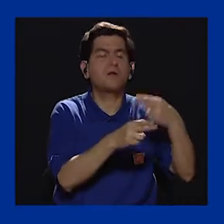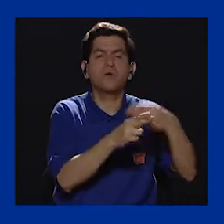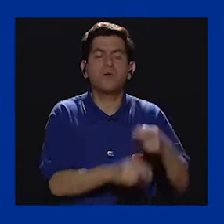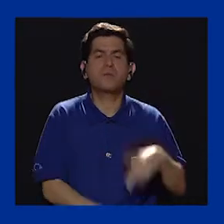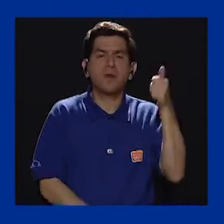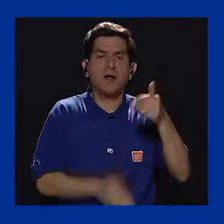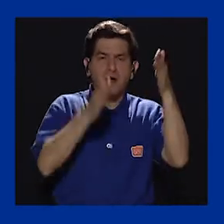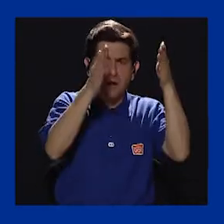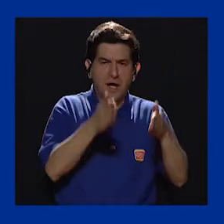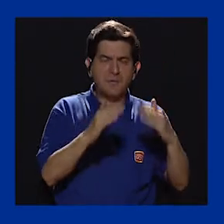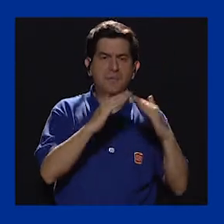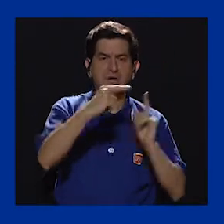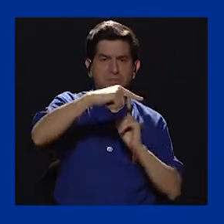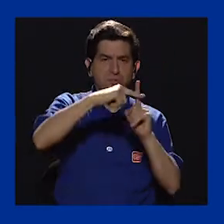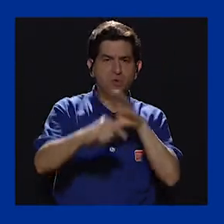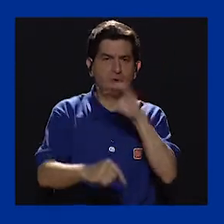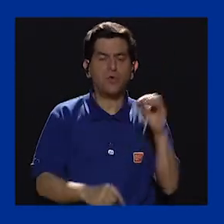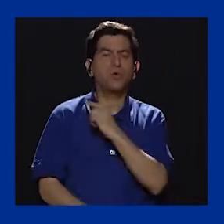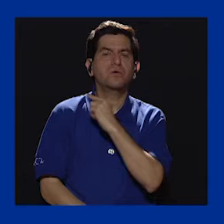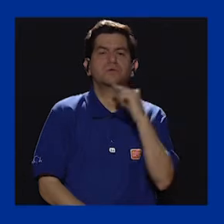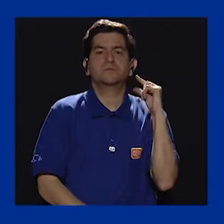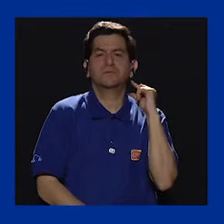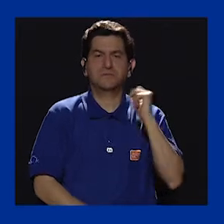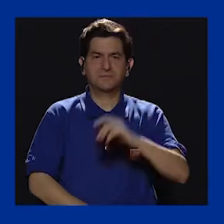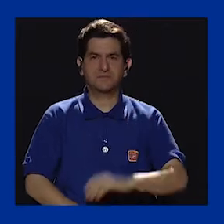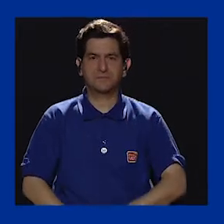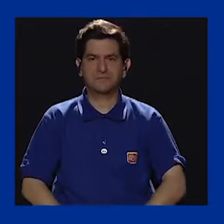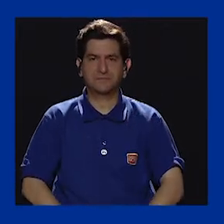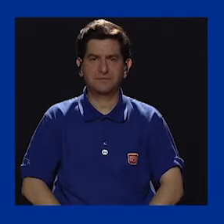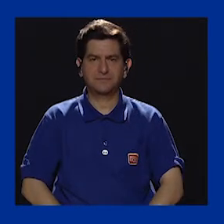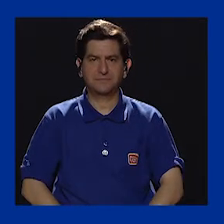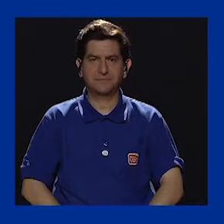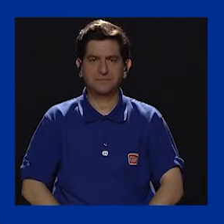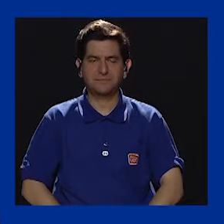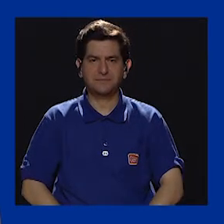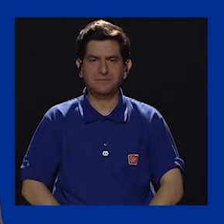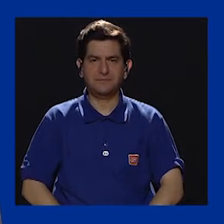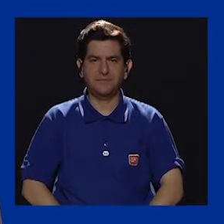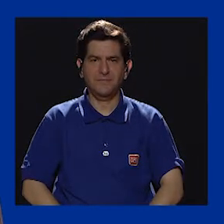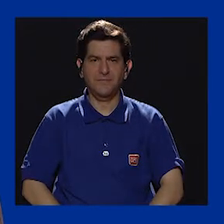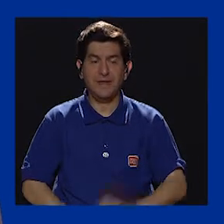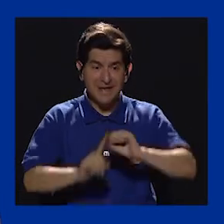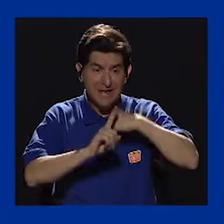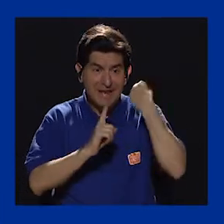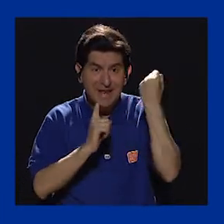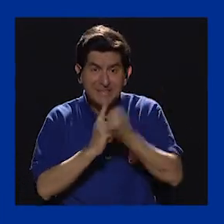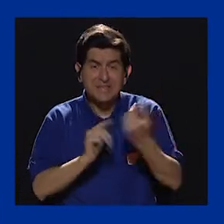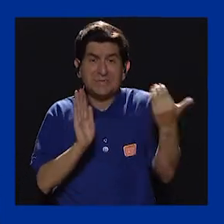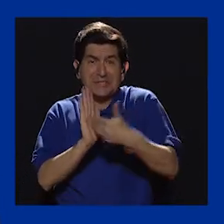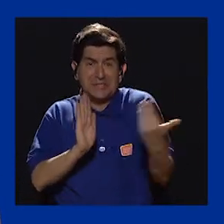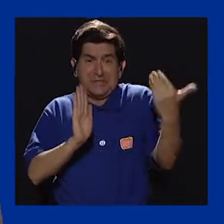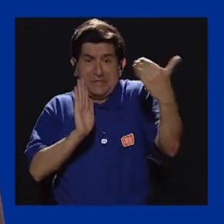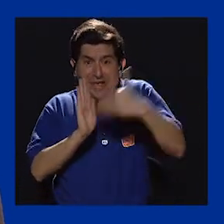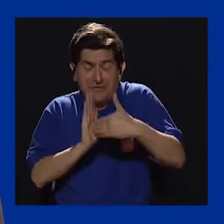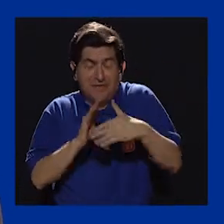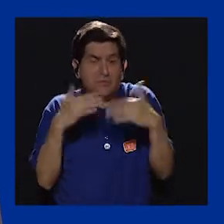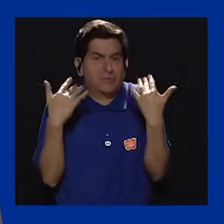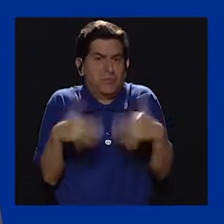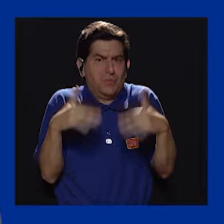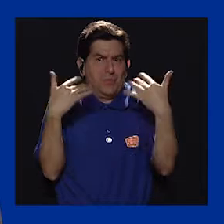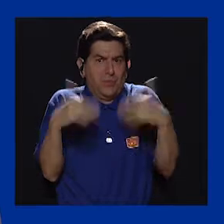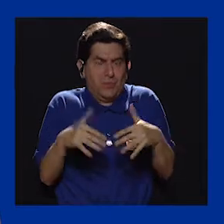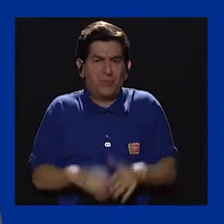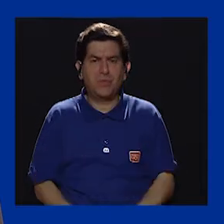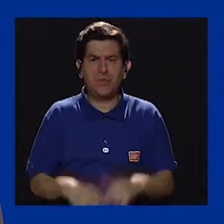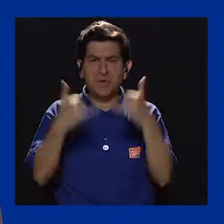al pastor de su iglesia o al sacerdote de la parroquia. La dimensión del cisma creado es tal que se nos